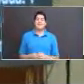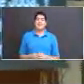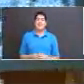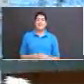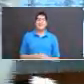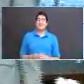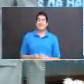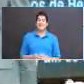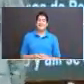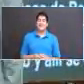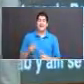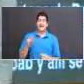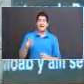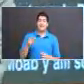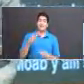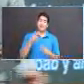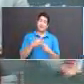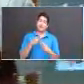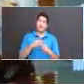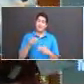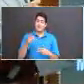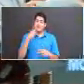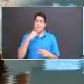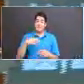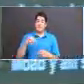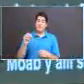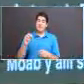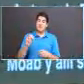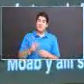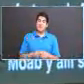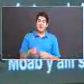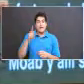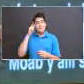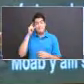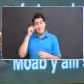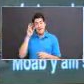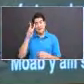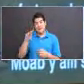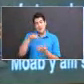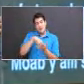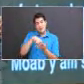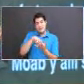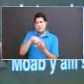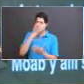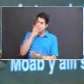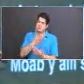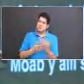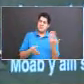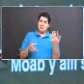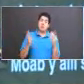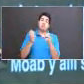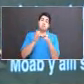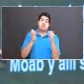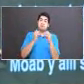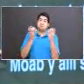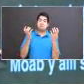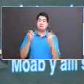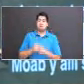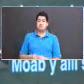Bueno, a esto les pusieron Malón y Quelión. Y se fueron. Y no les pasó nada.